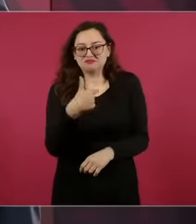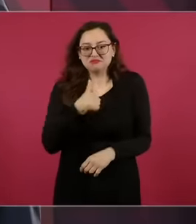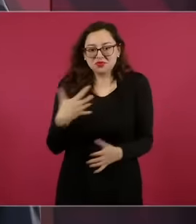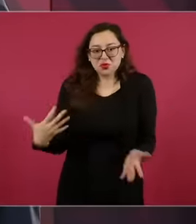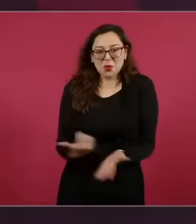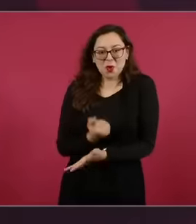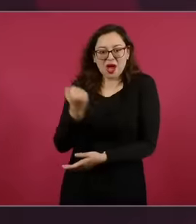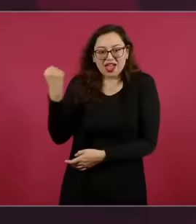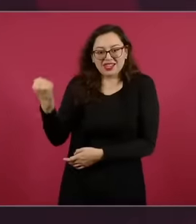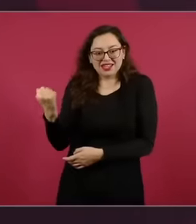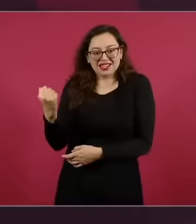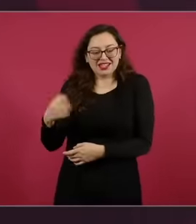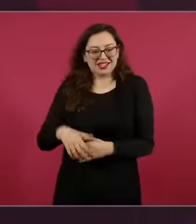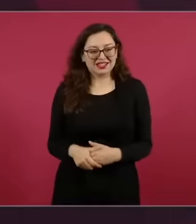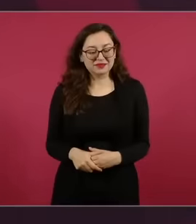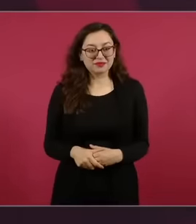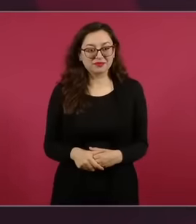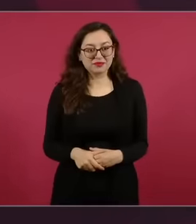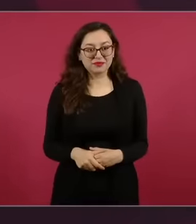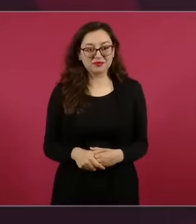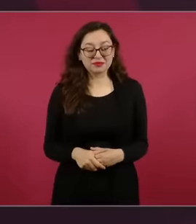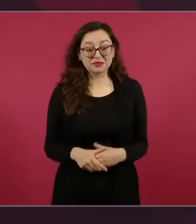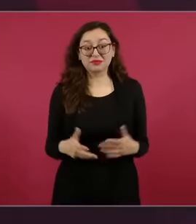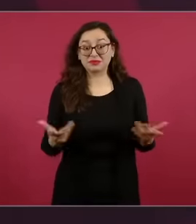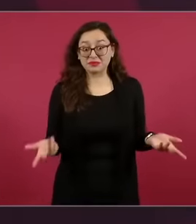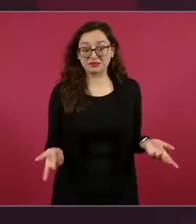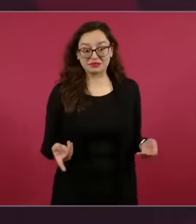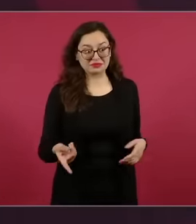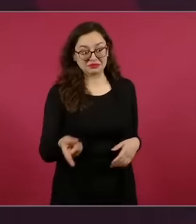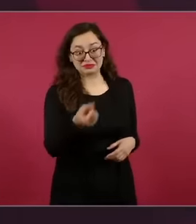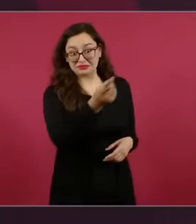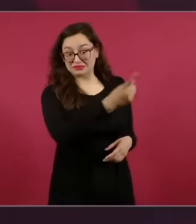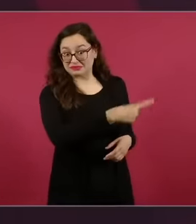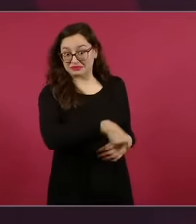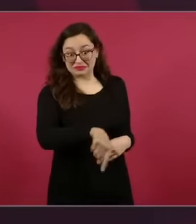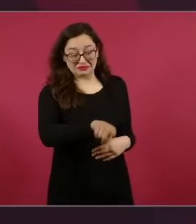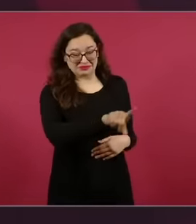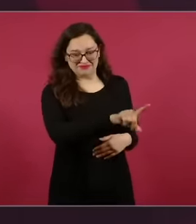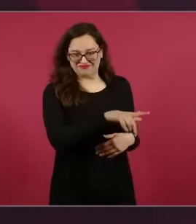y gané, aun cuando